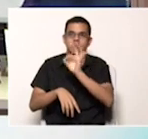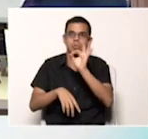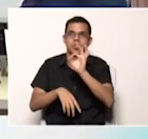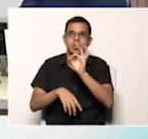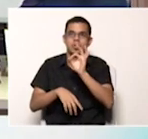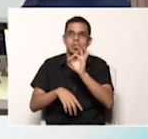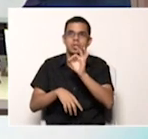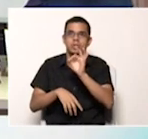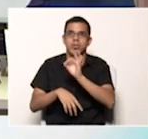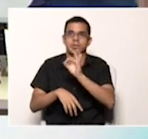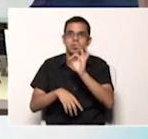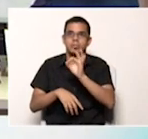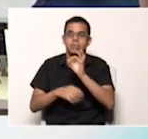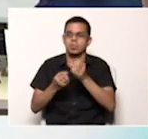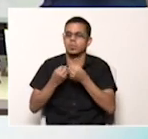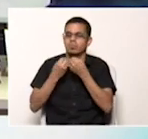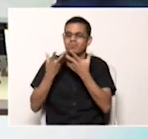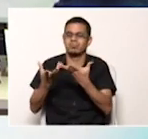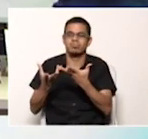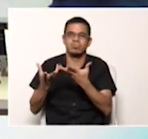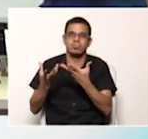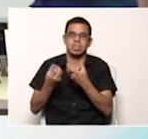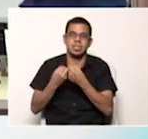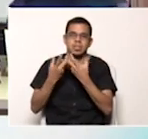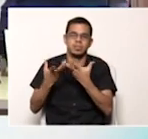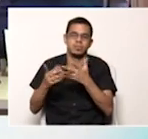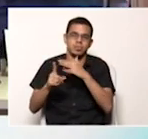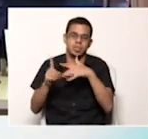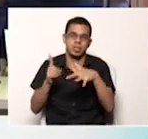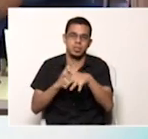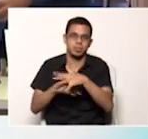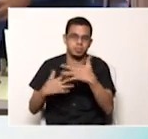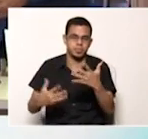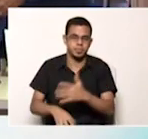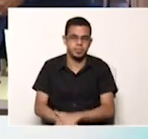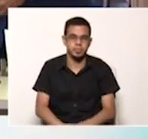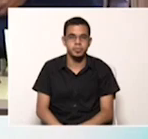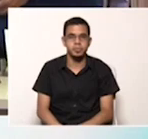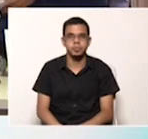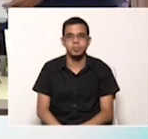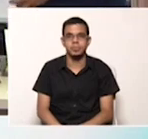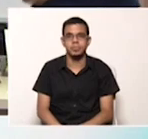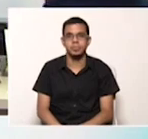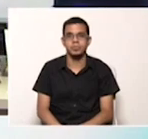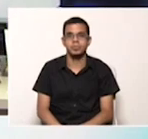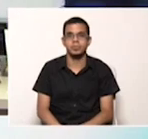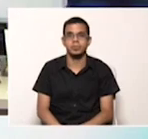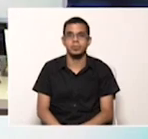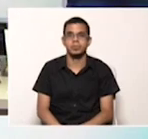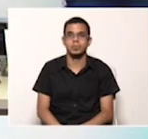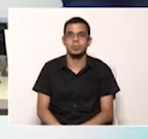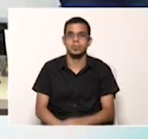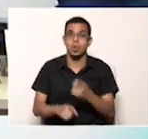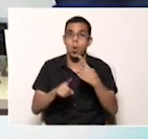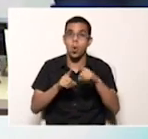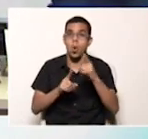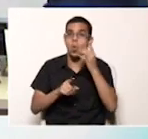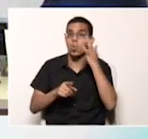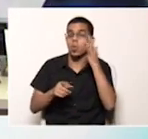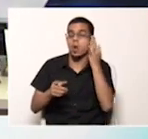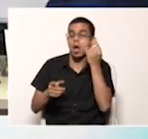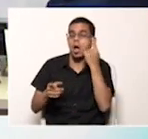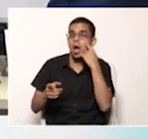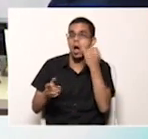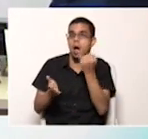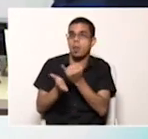el efecto invernadero. Otros gases, profesora, por favor, que también causan este efecto